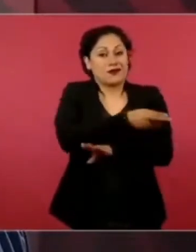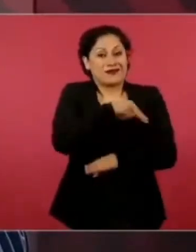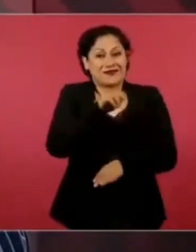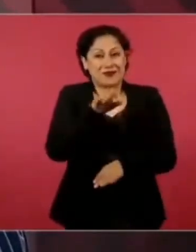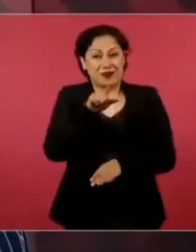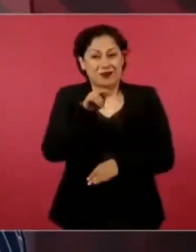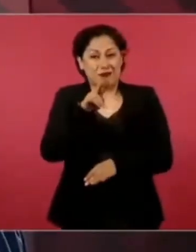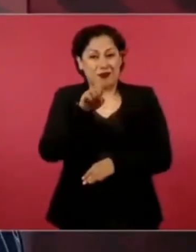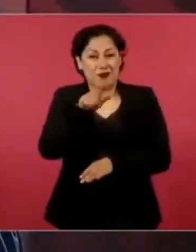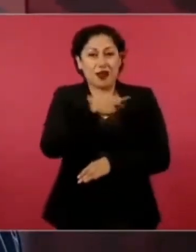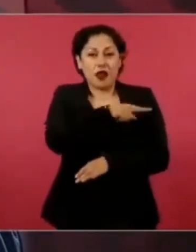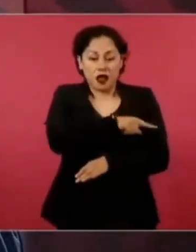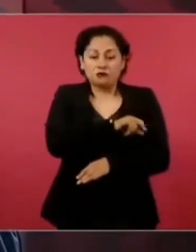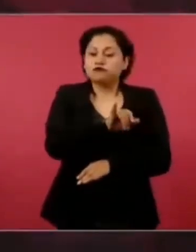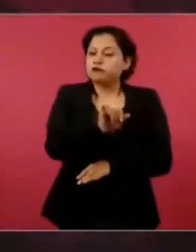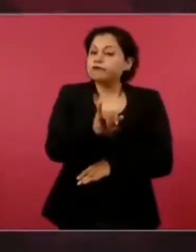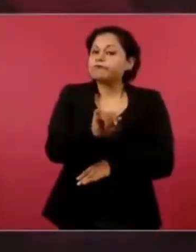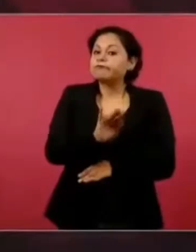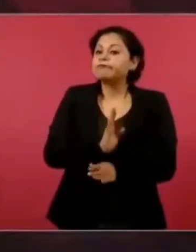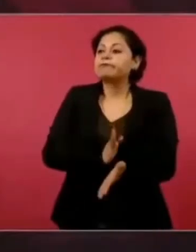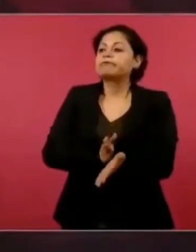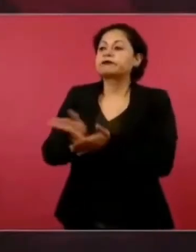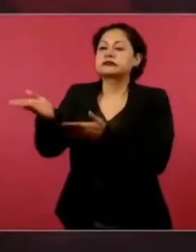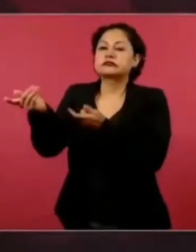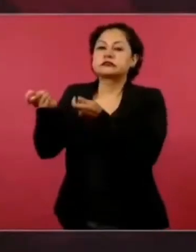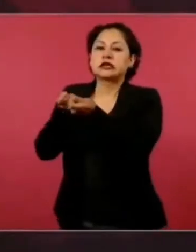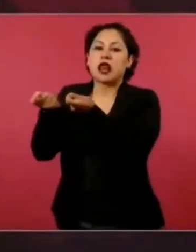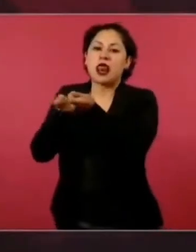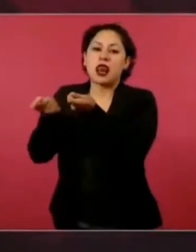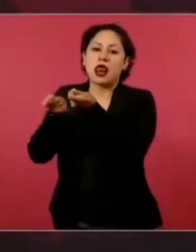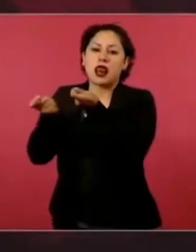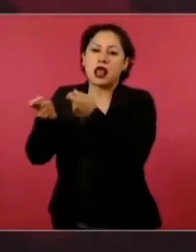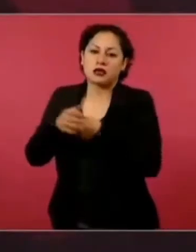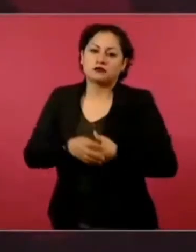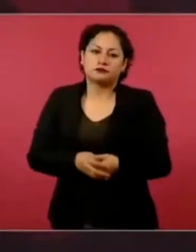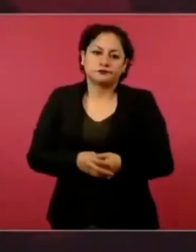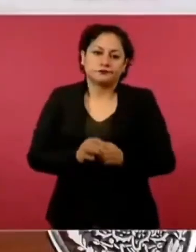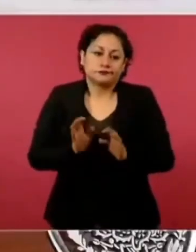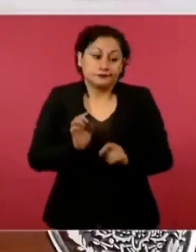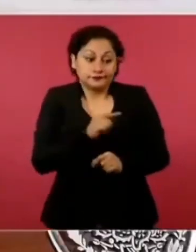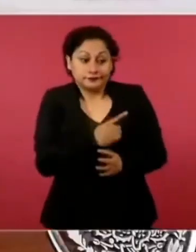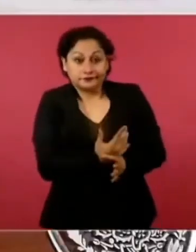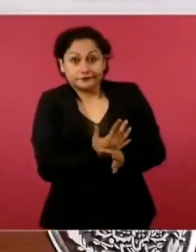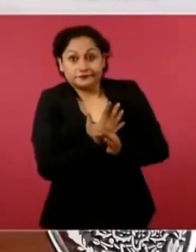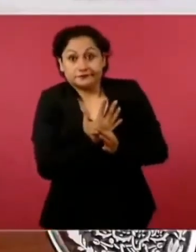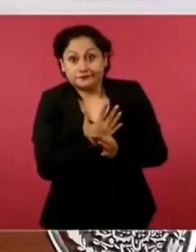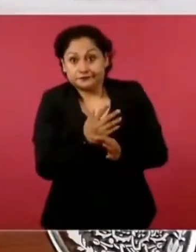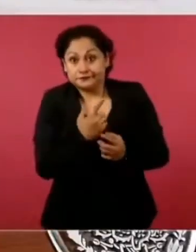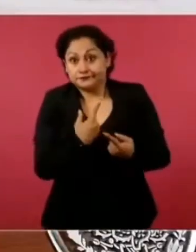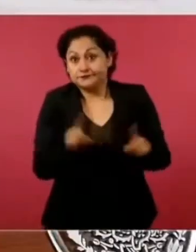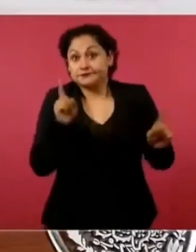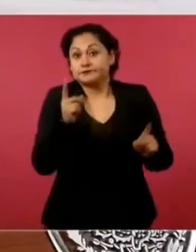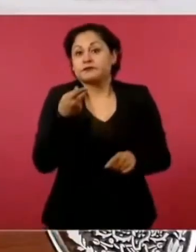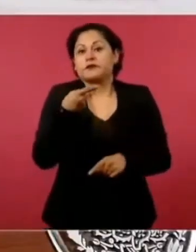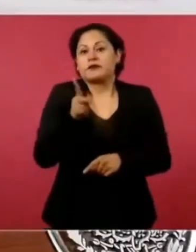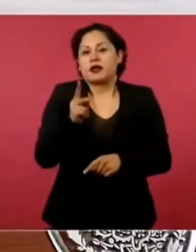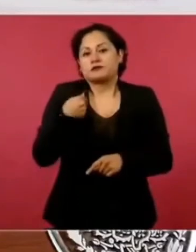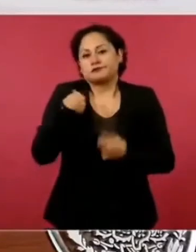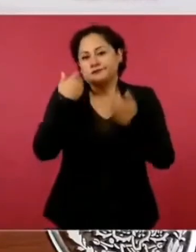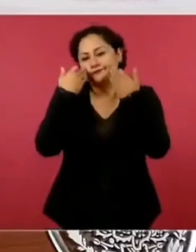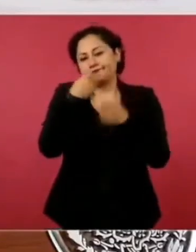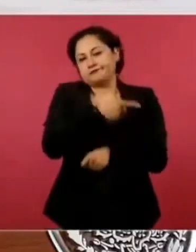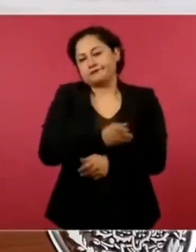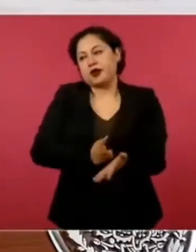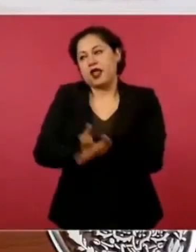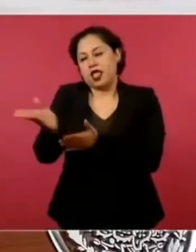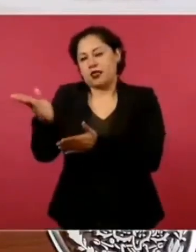cosa y hacer otra, pero sí se metían. Y ahora no.